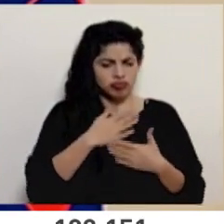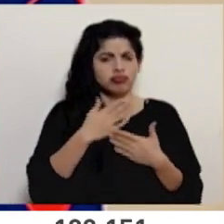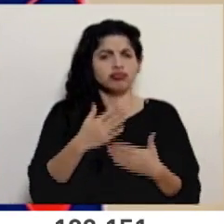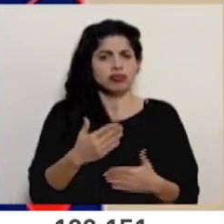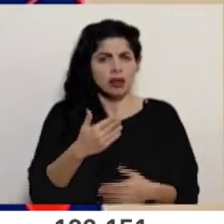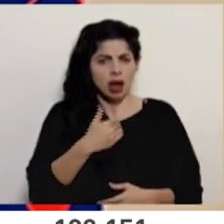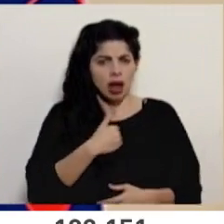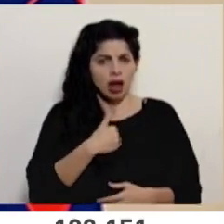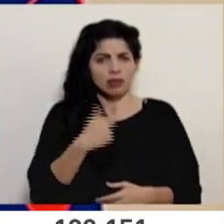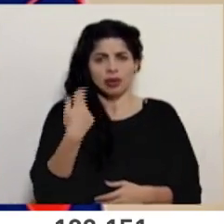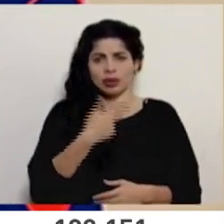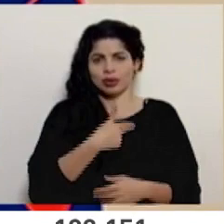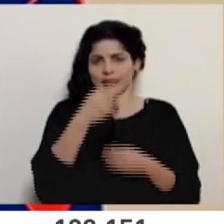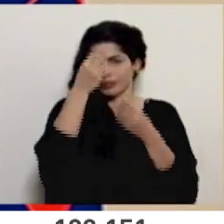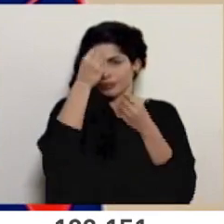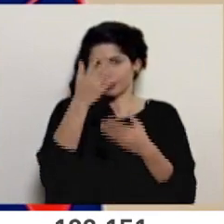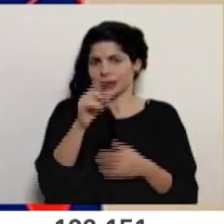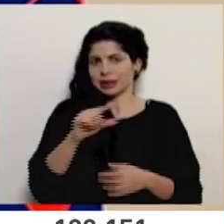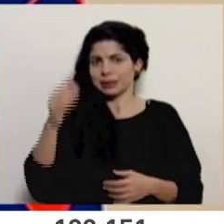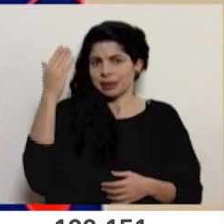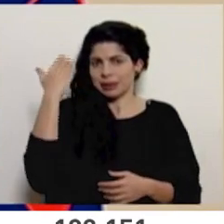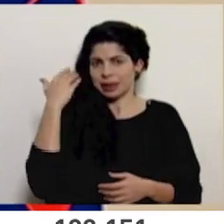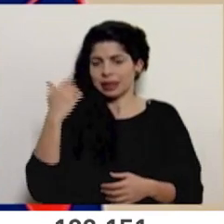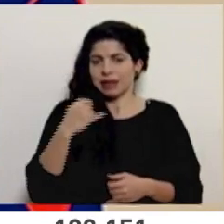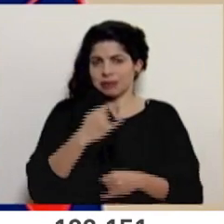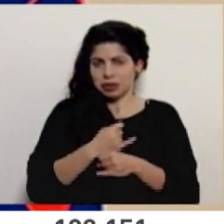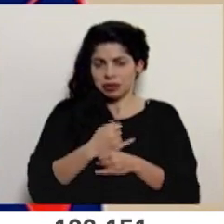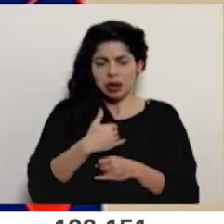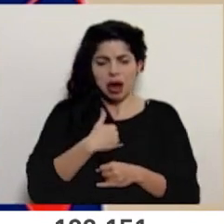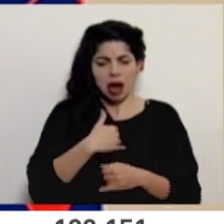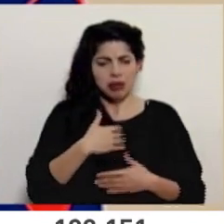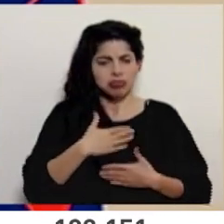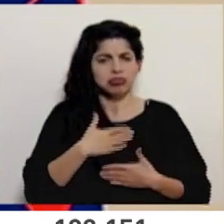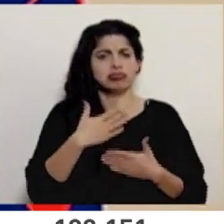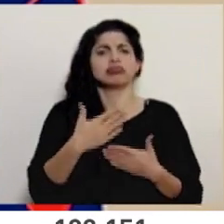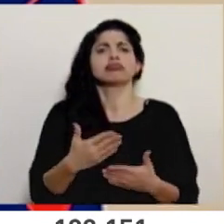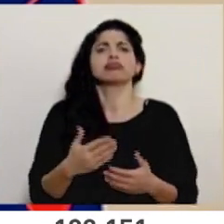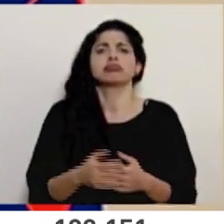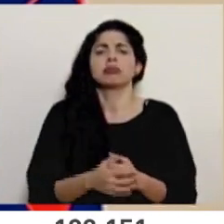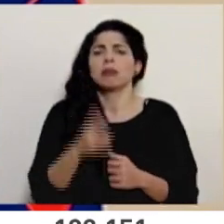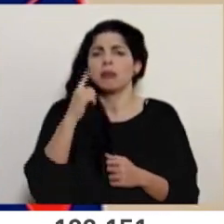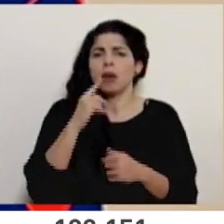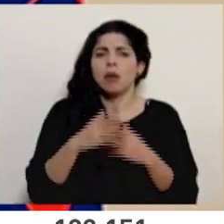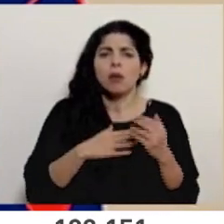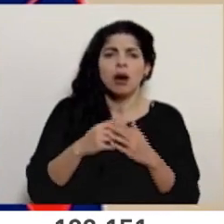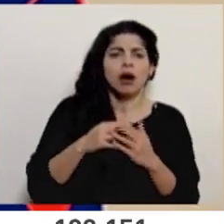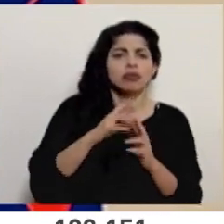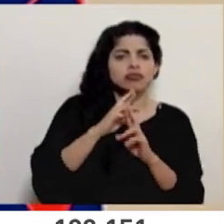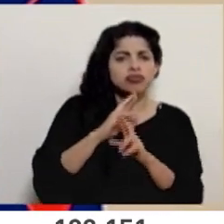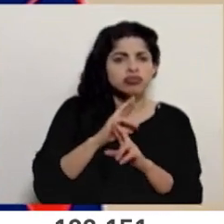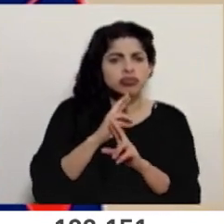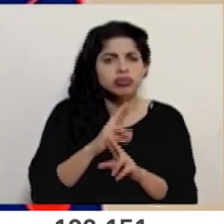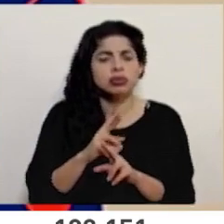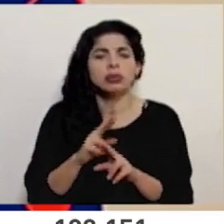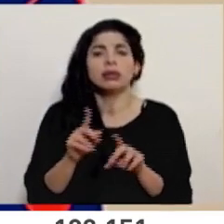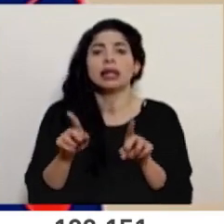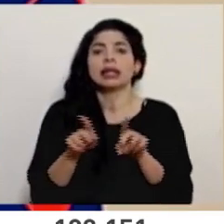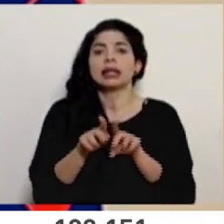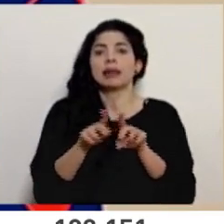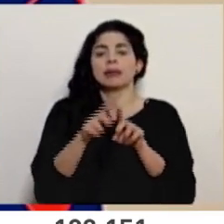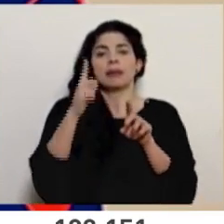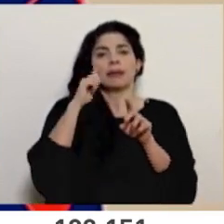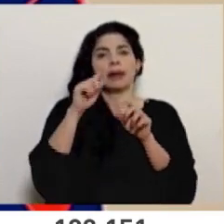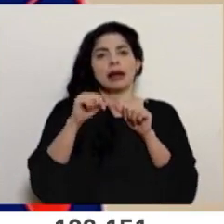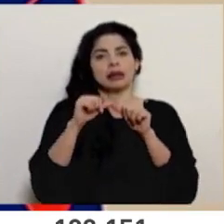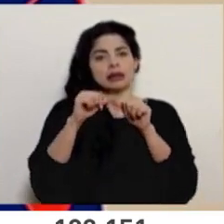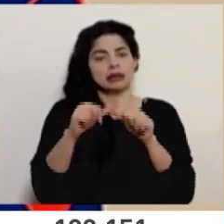también la comunicamos desde la semana anterior, de la institución para responder y para además mantener